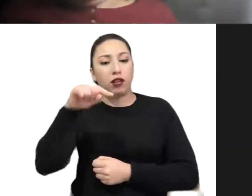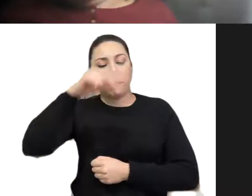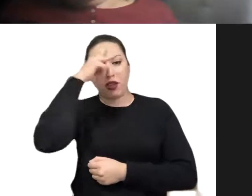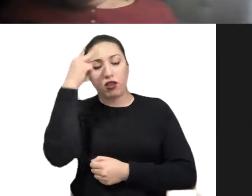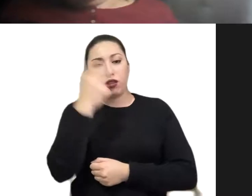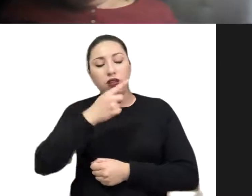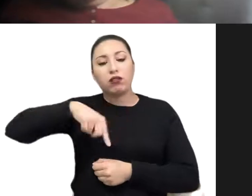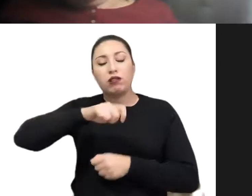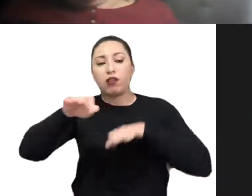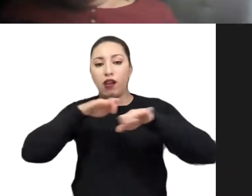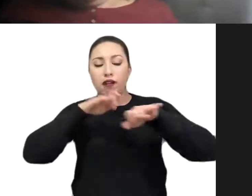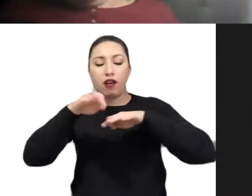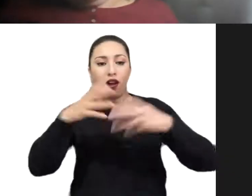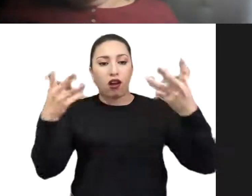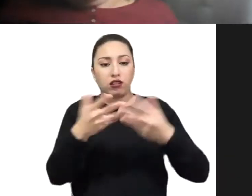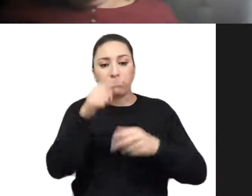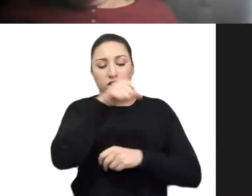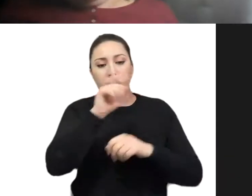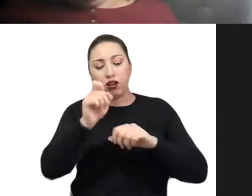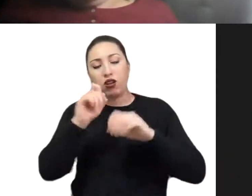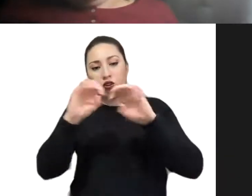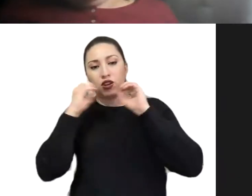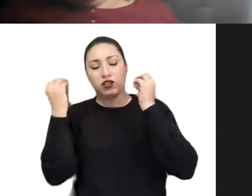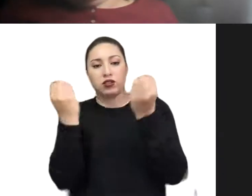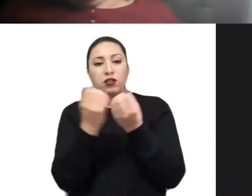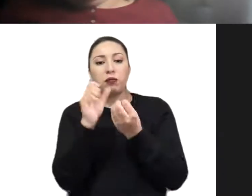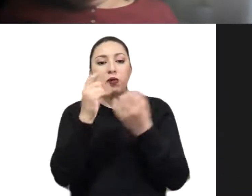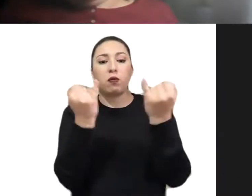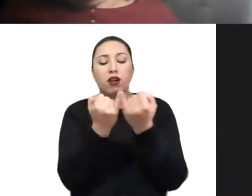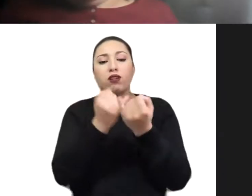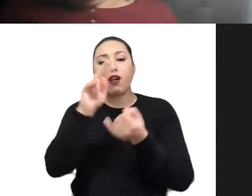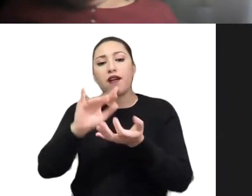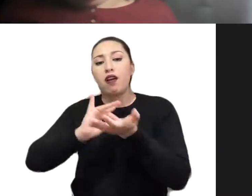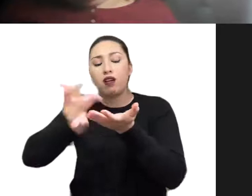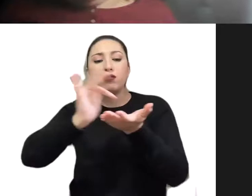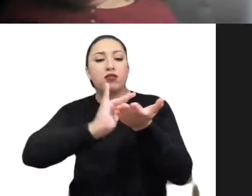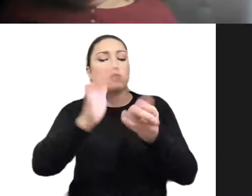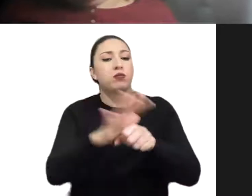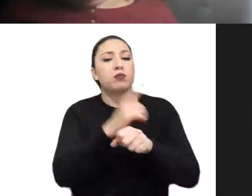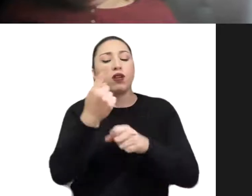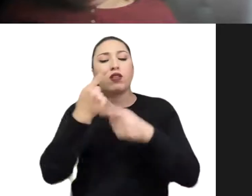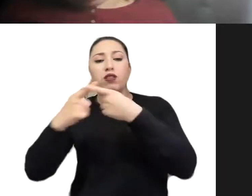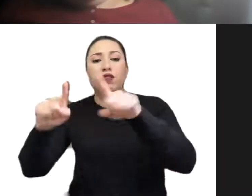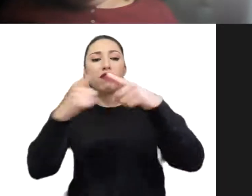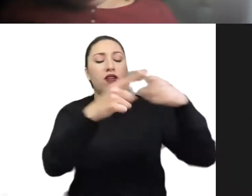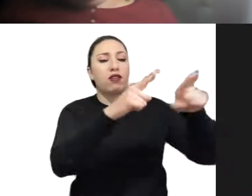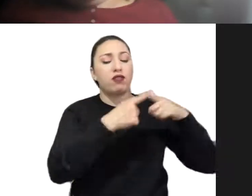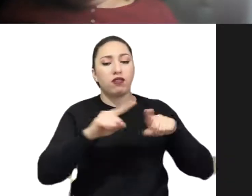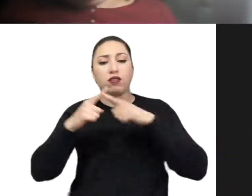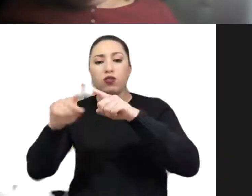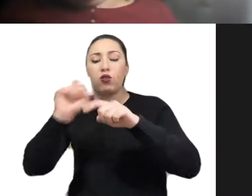el trabajo que hace nuestra organización, sino también con el apoyo y participación de diferentes